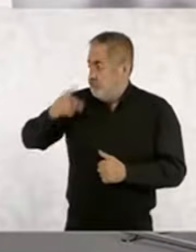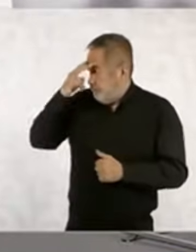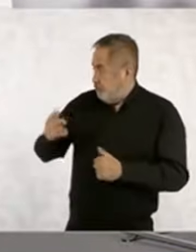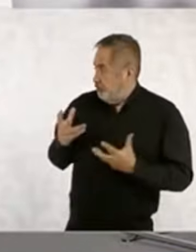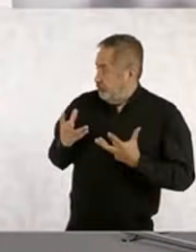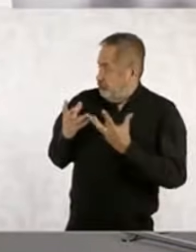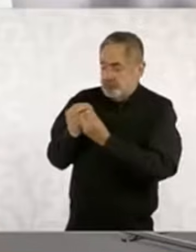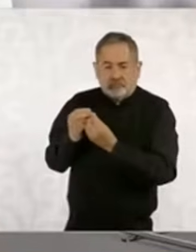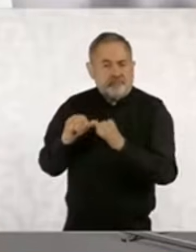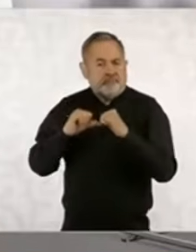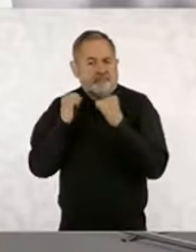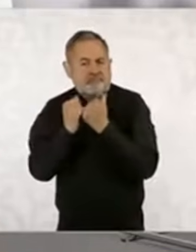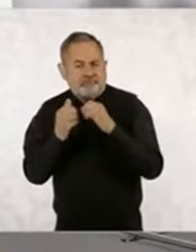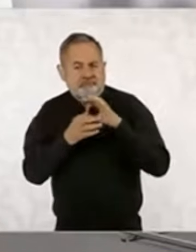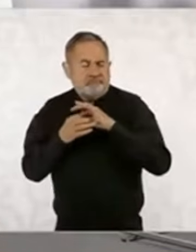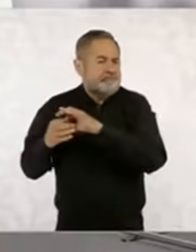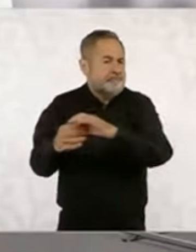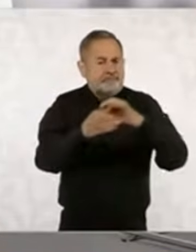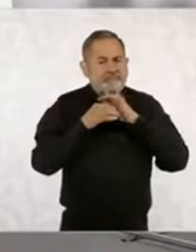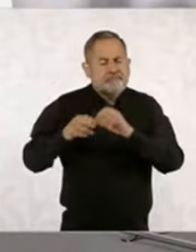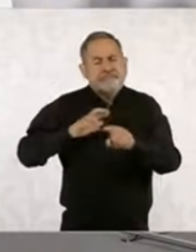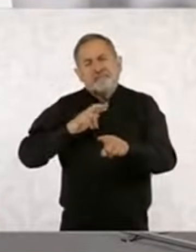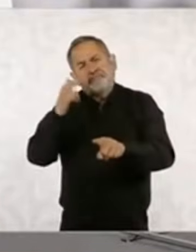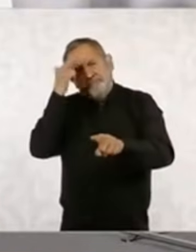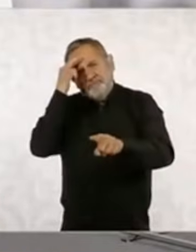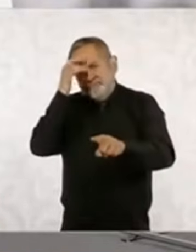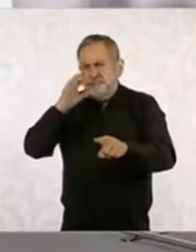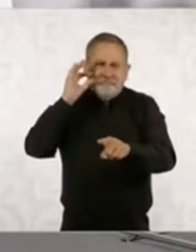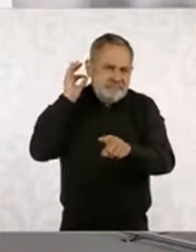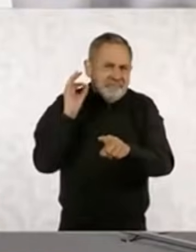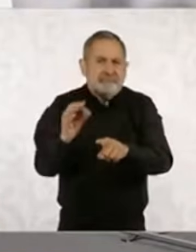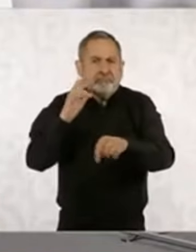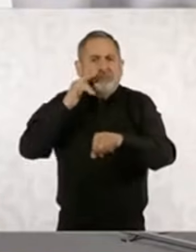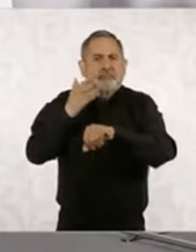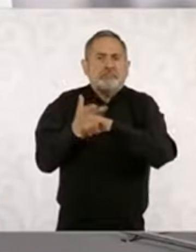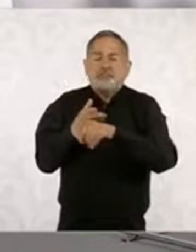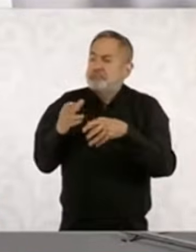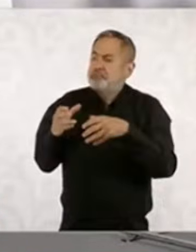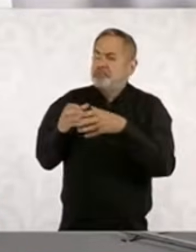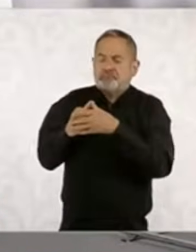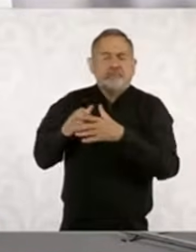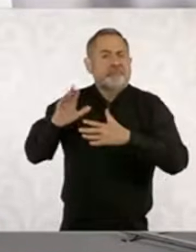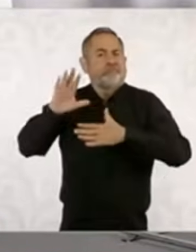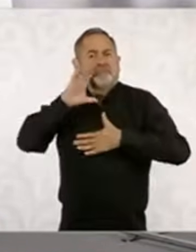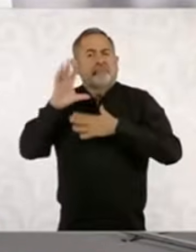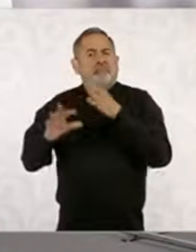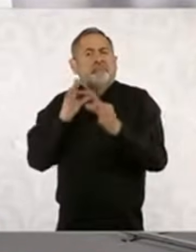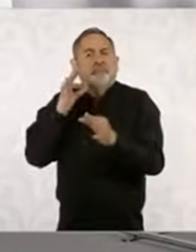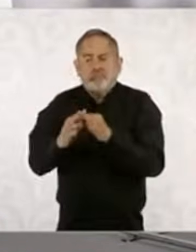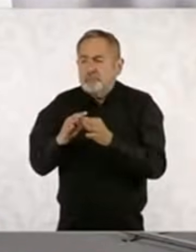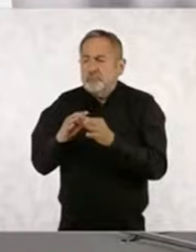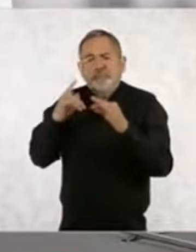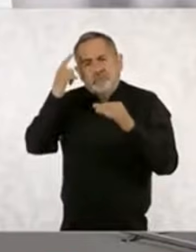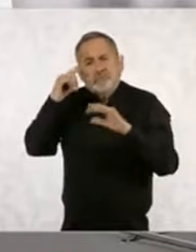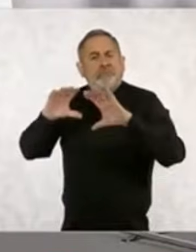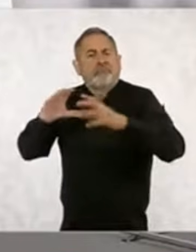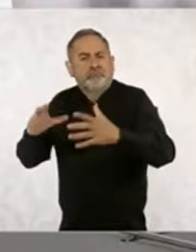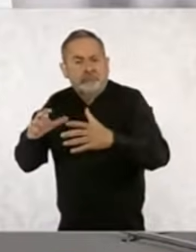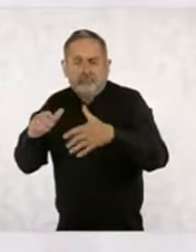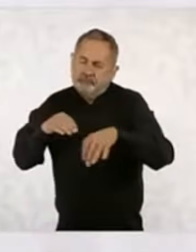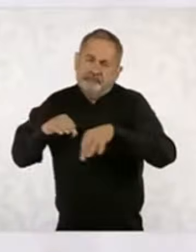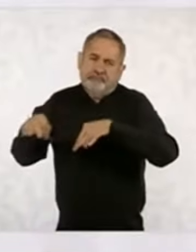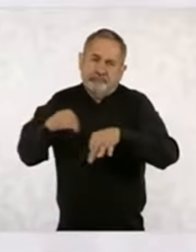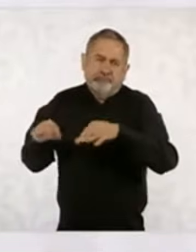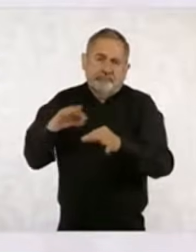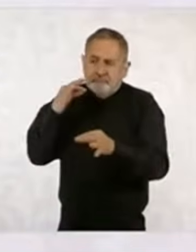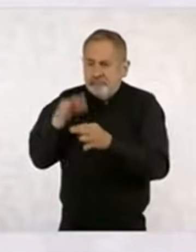las organizaciones de trabajadores reiteramos el compromiso y la responsabilidad de cumplir con nuestra razón de ser en el desarrollo integral